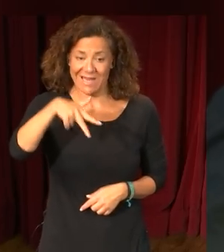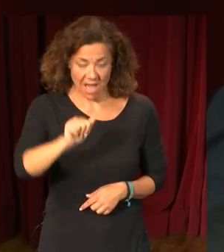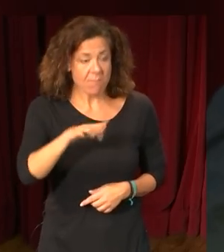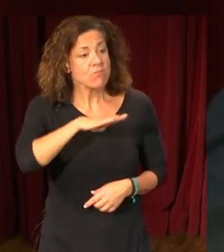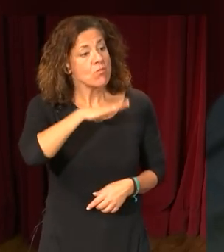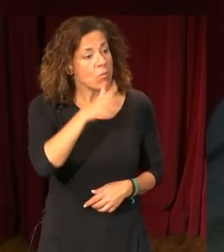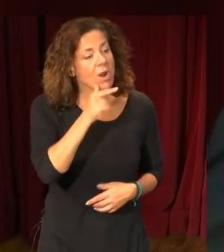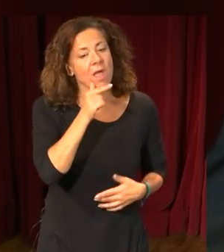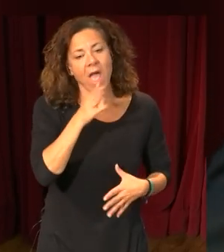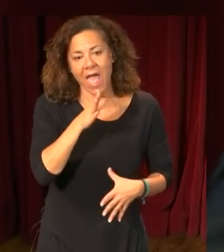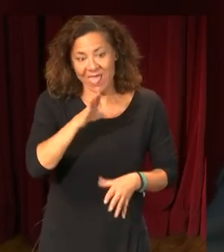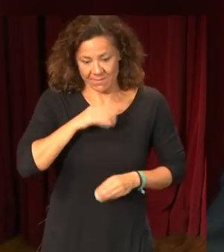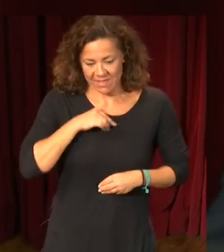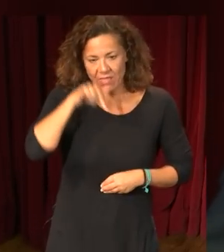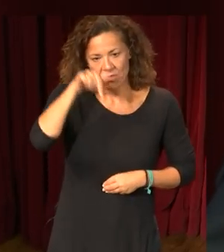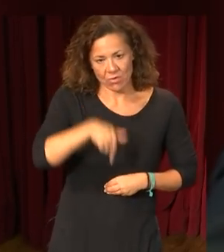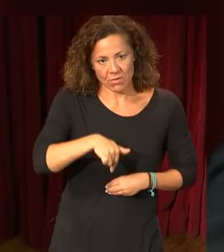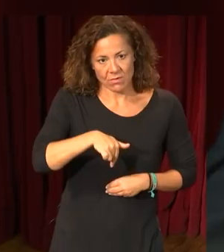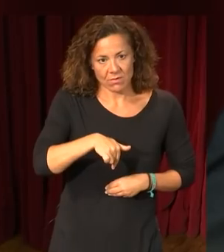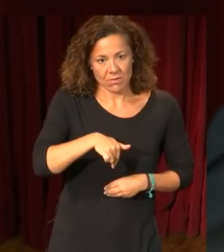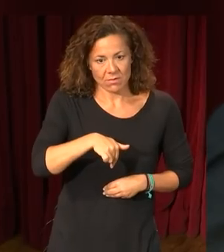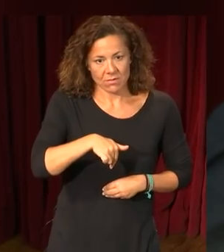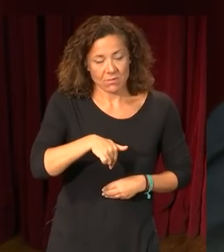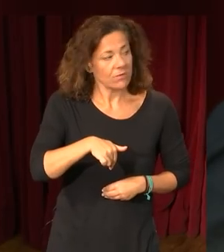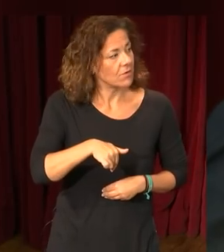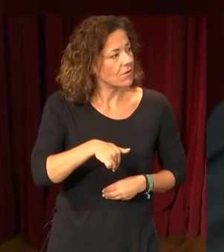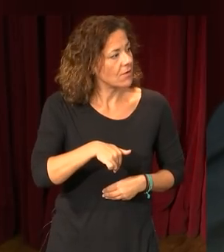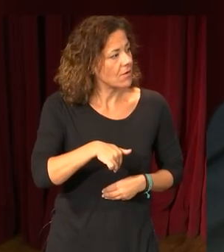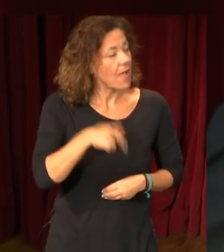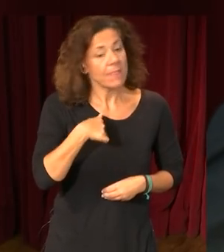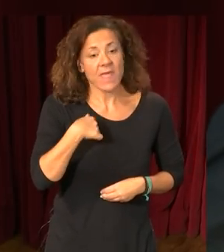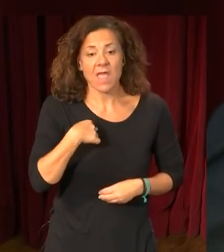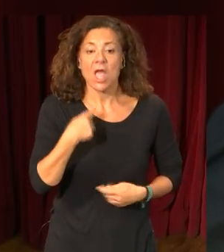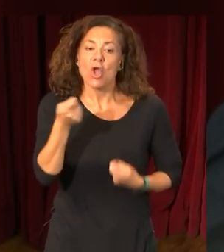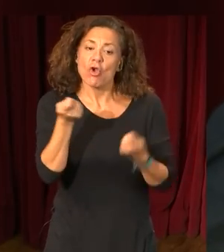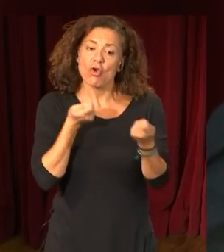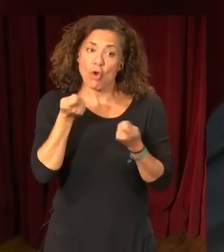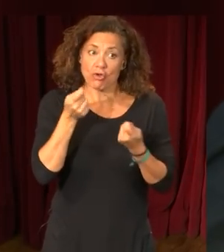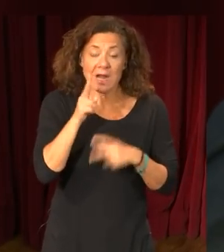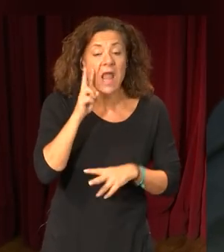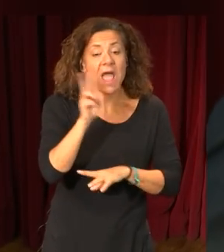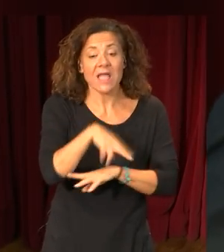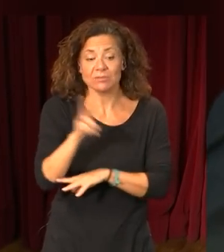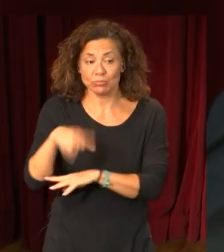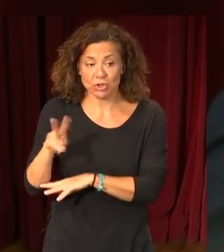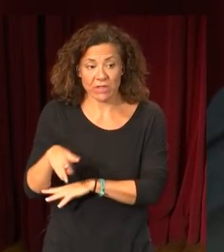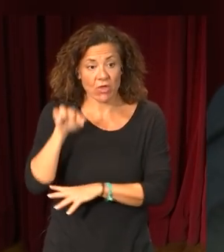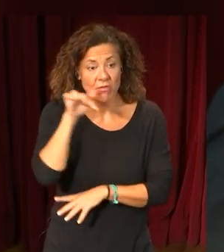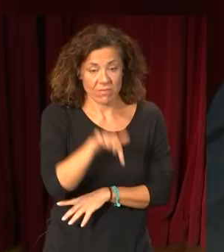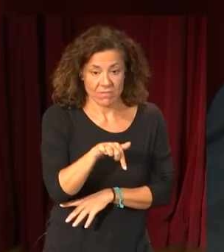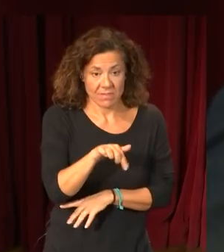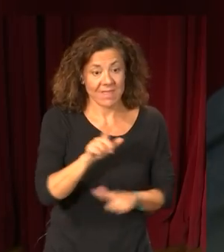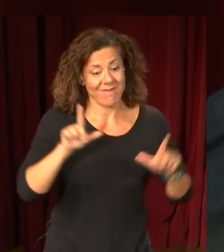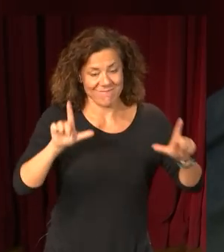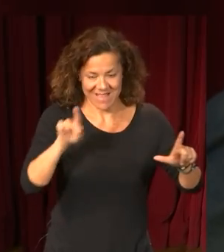aceptado en su momento el encargo que se le hizo de comisariar la exposición sobre pero parte